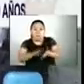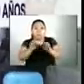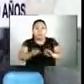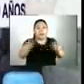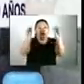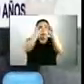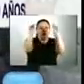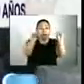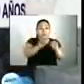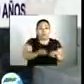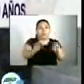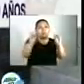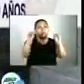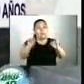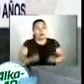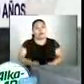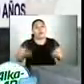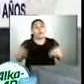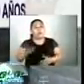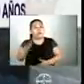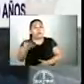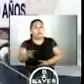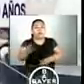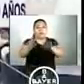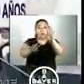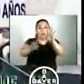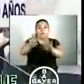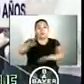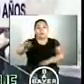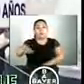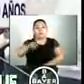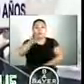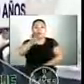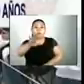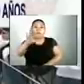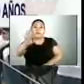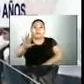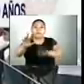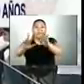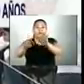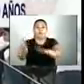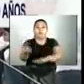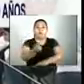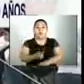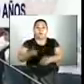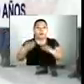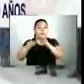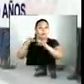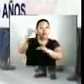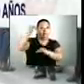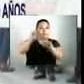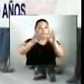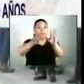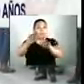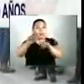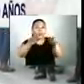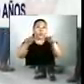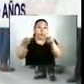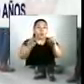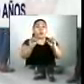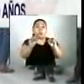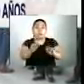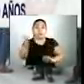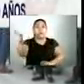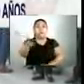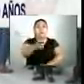destinado para el registro que es un alrededor de 79,558 personas mayores de 70 años para recibir la